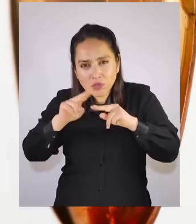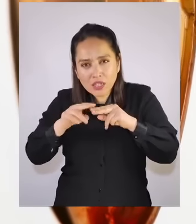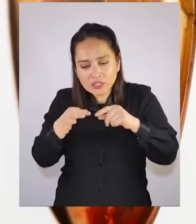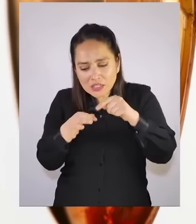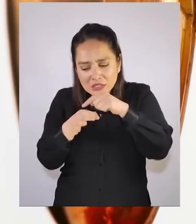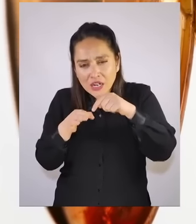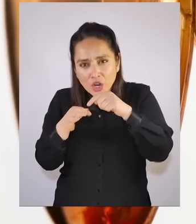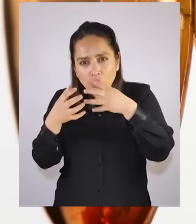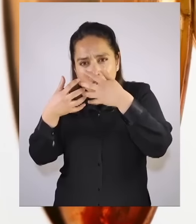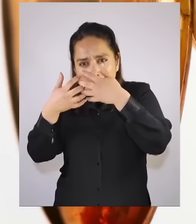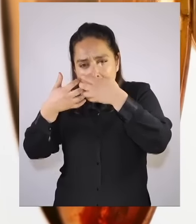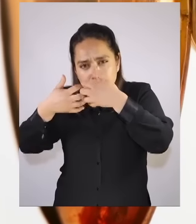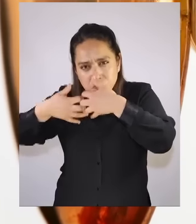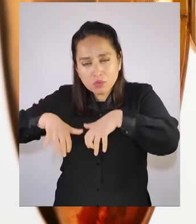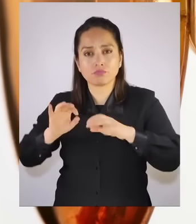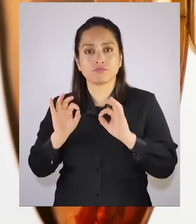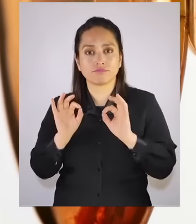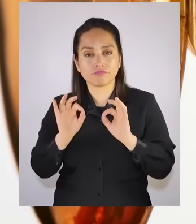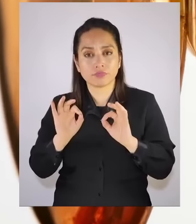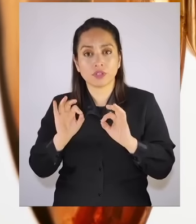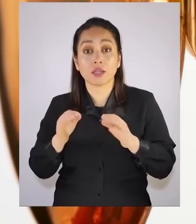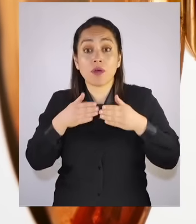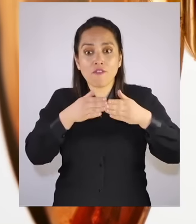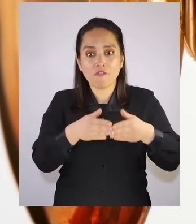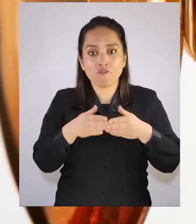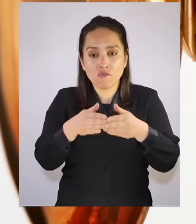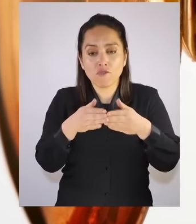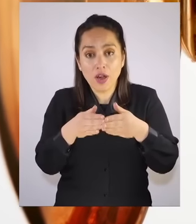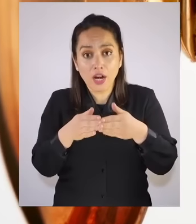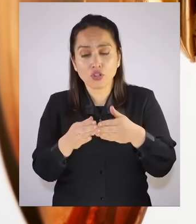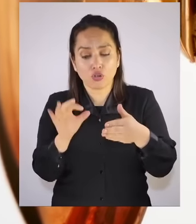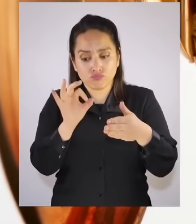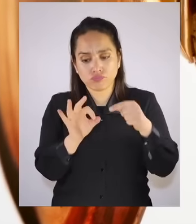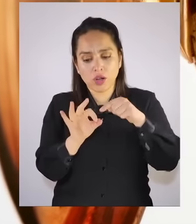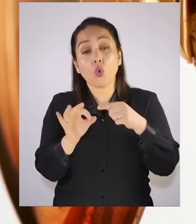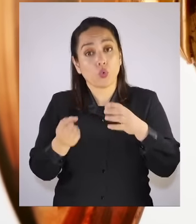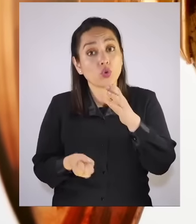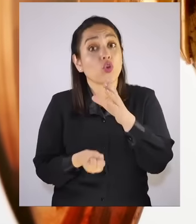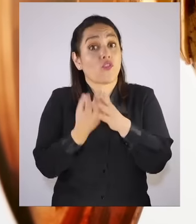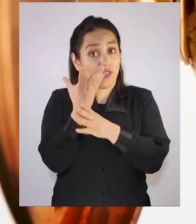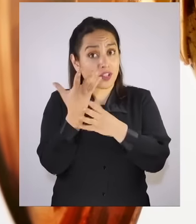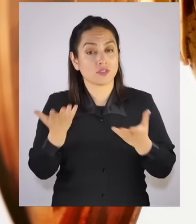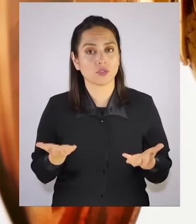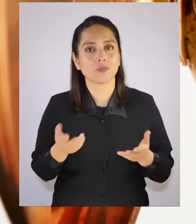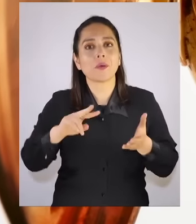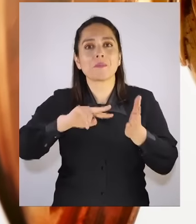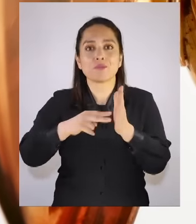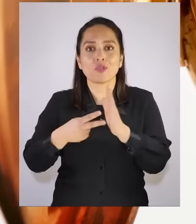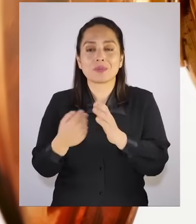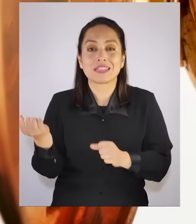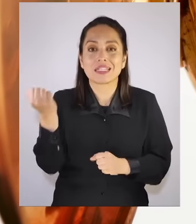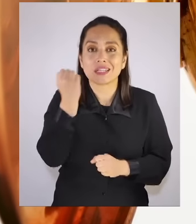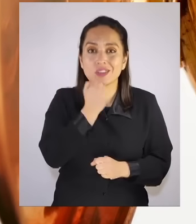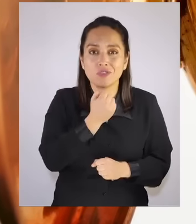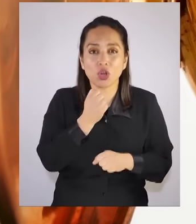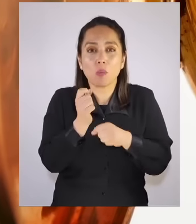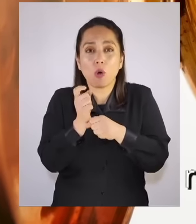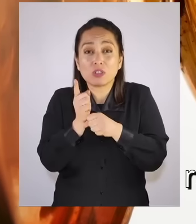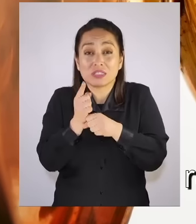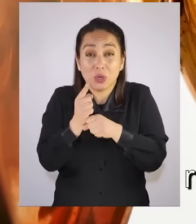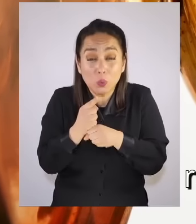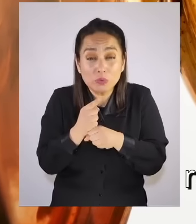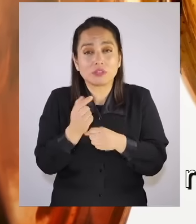relojes mecánicos y poder llevarlos a bordo de los barcos ya fue una gran innovación. Y el problema es que si se equivocaban un par de